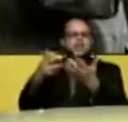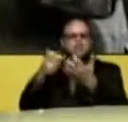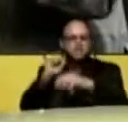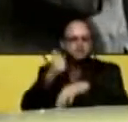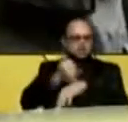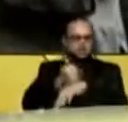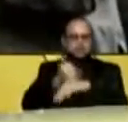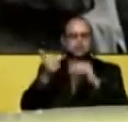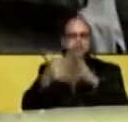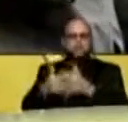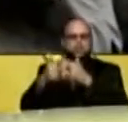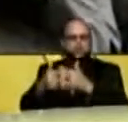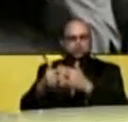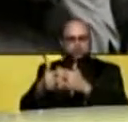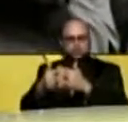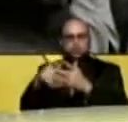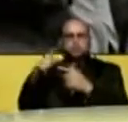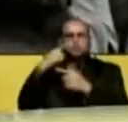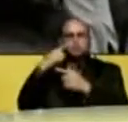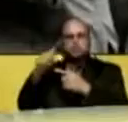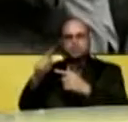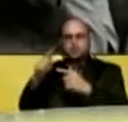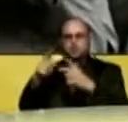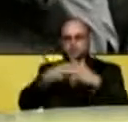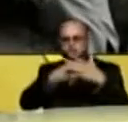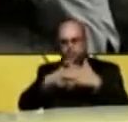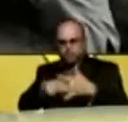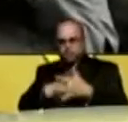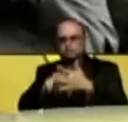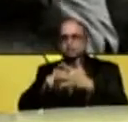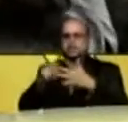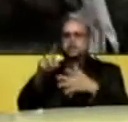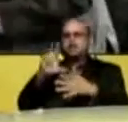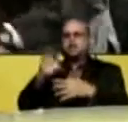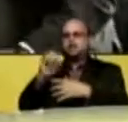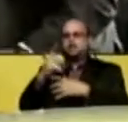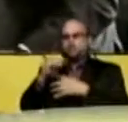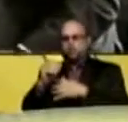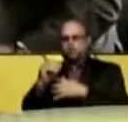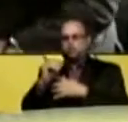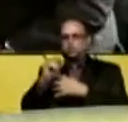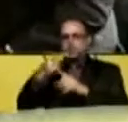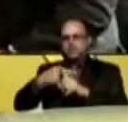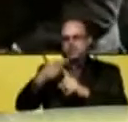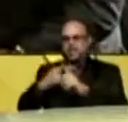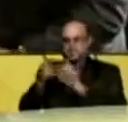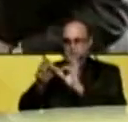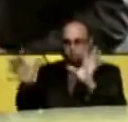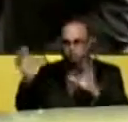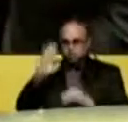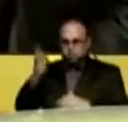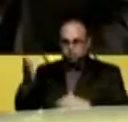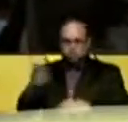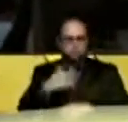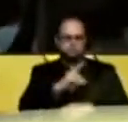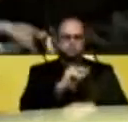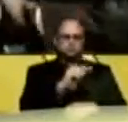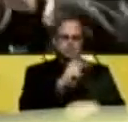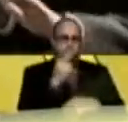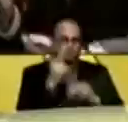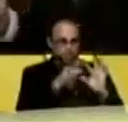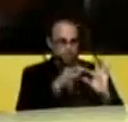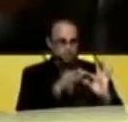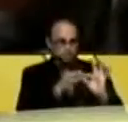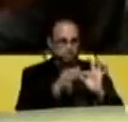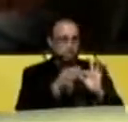que él se active el código de rentas 99 33 a no para nada una cosa no tiene que ver con la otra realmente nosotros